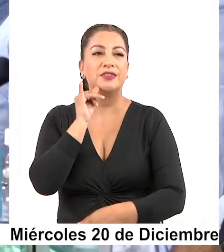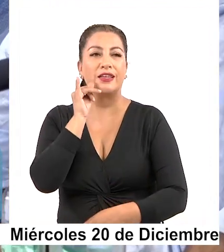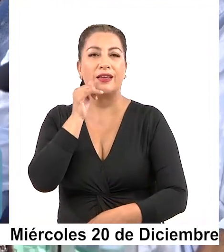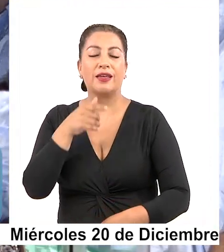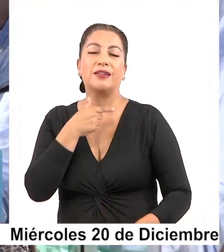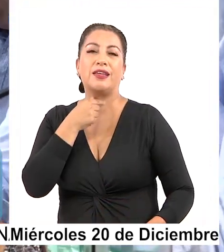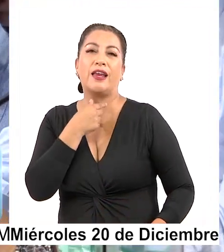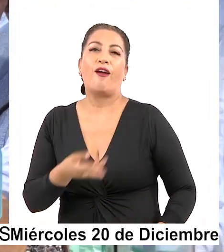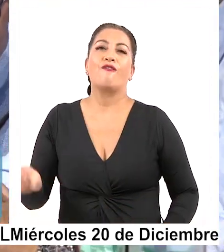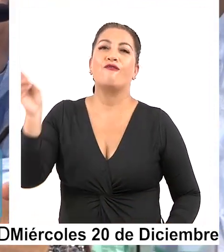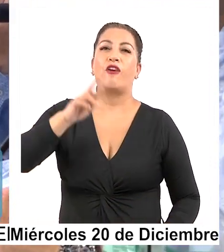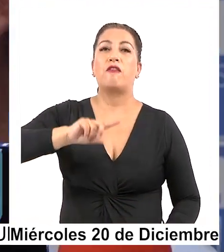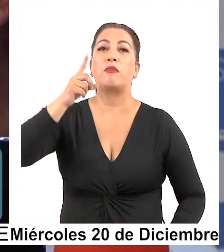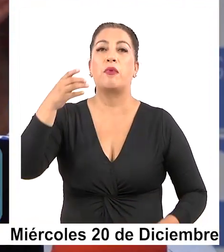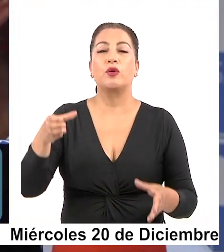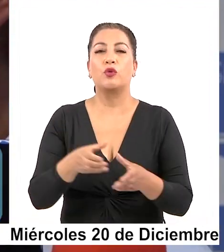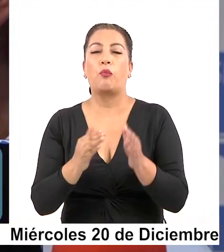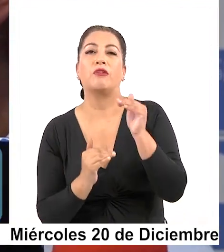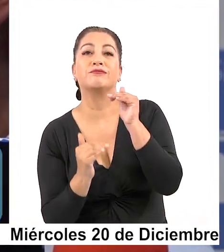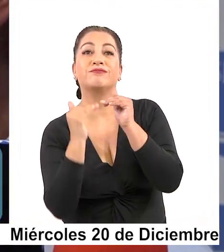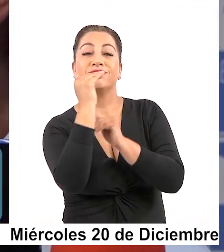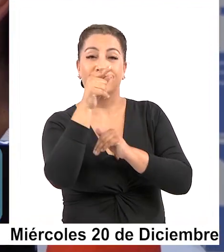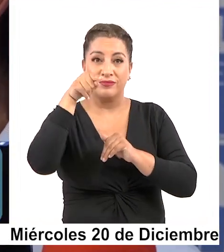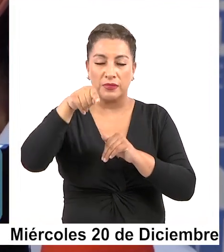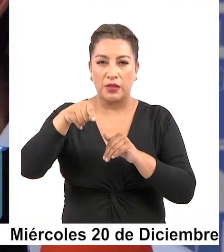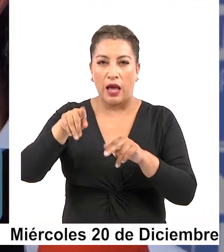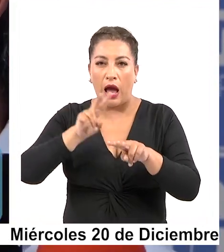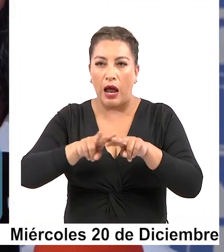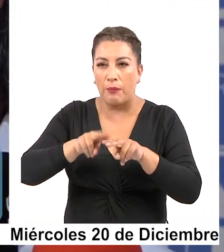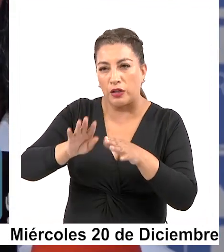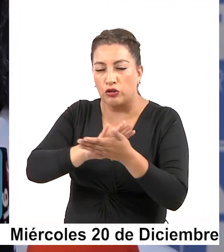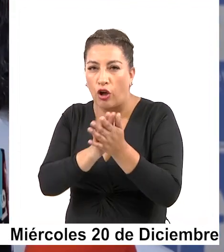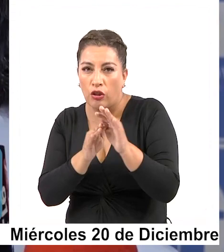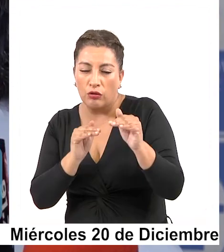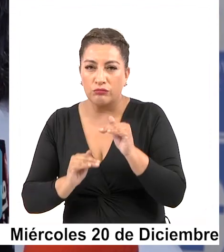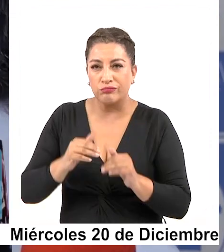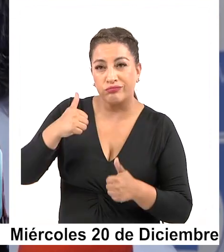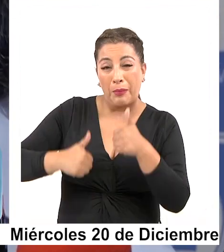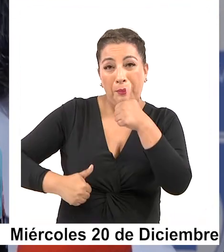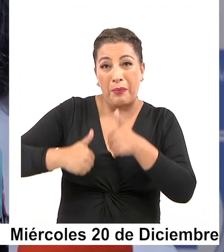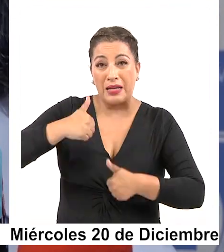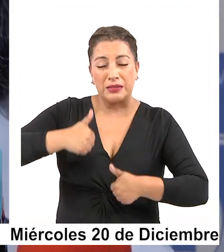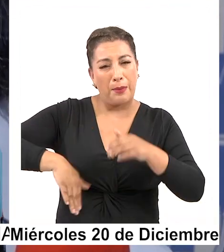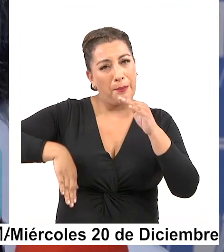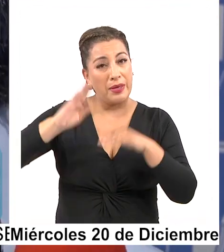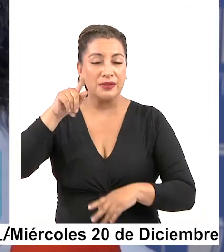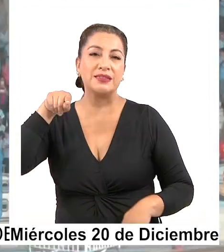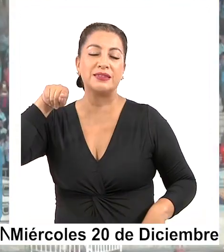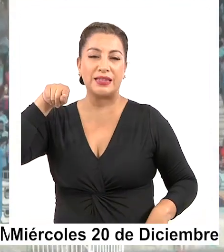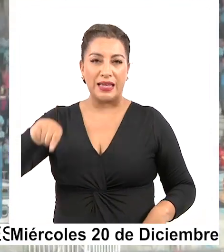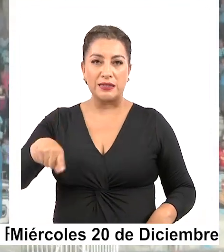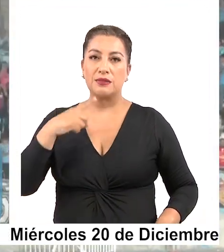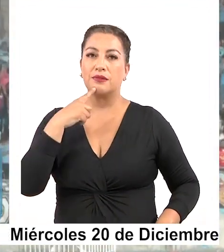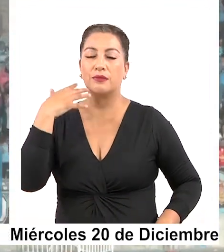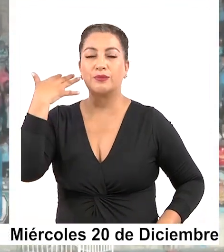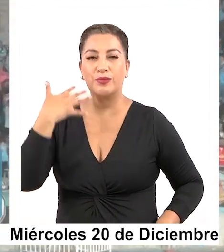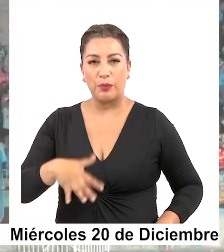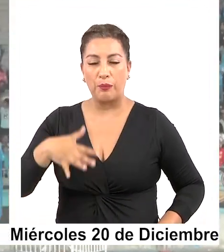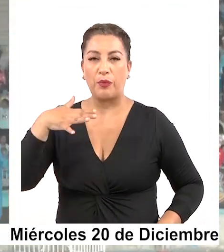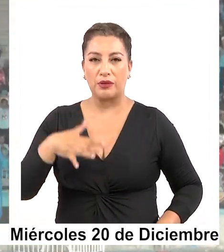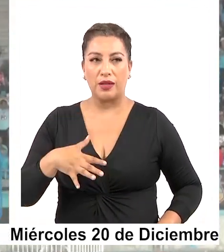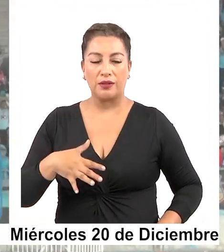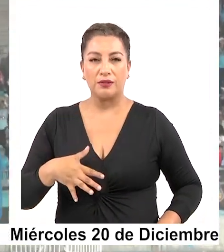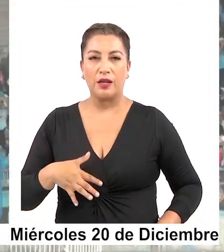volver a Primera División, por lo que rearmar el equipo acorde a un campeonato con mayor nivel de competencia es fundamental para